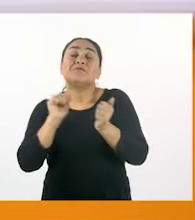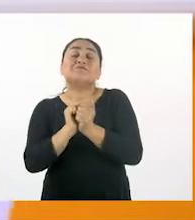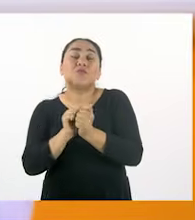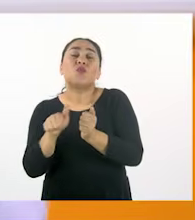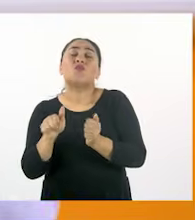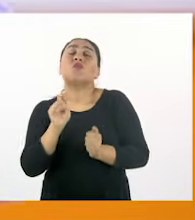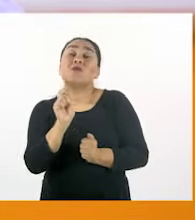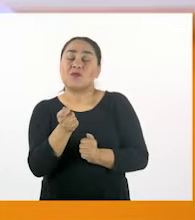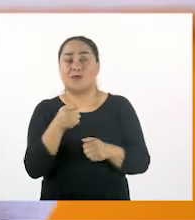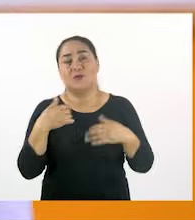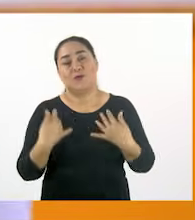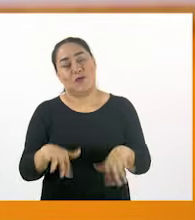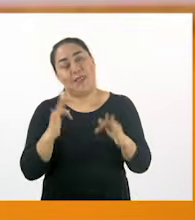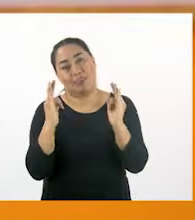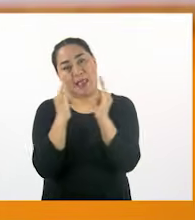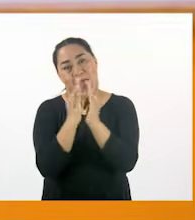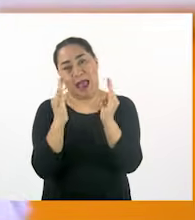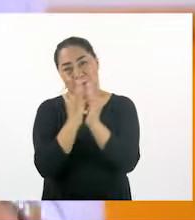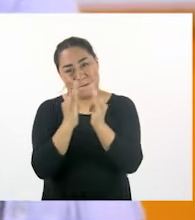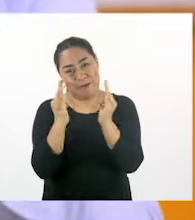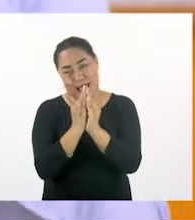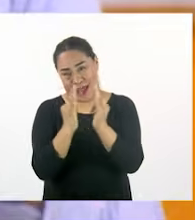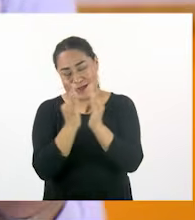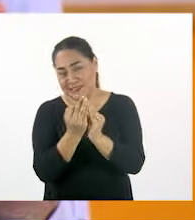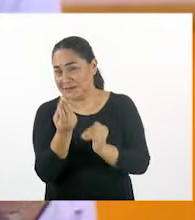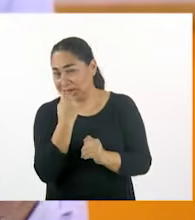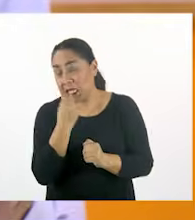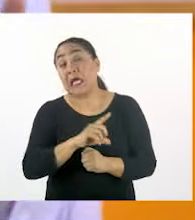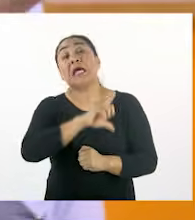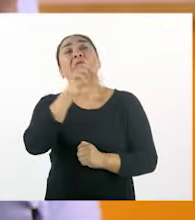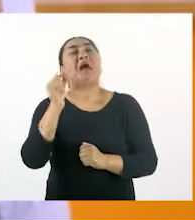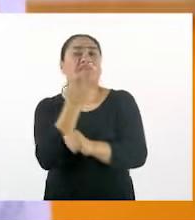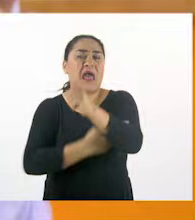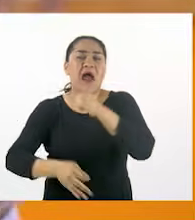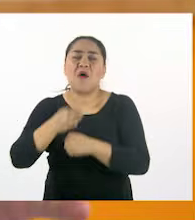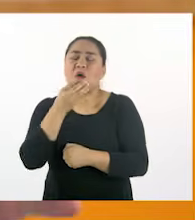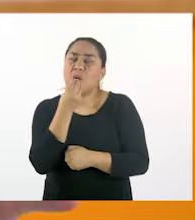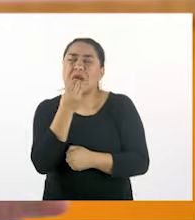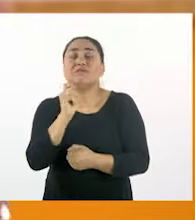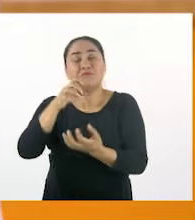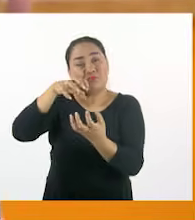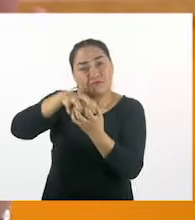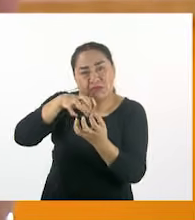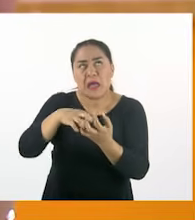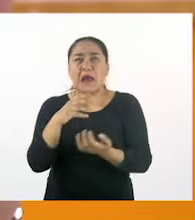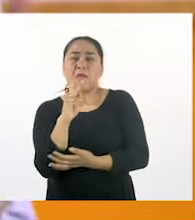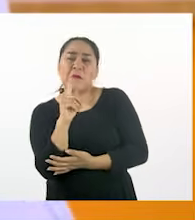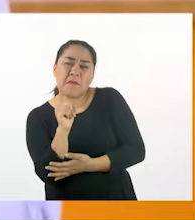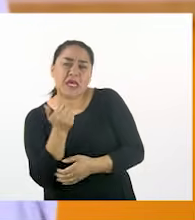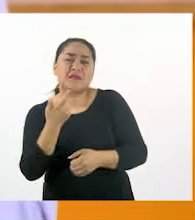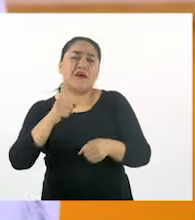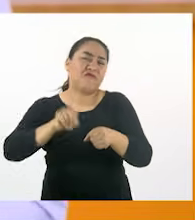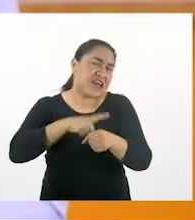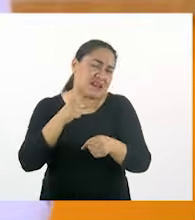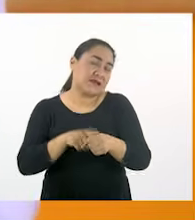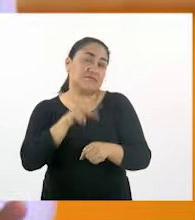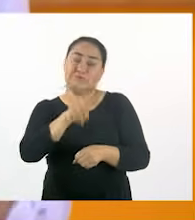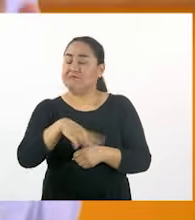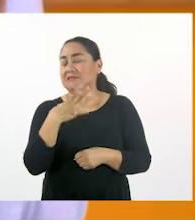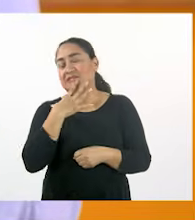respectiva tamal. Luego, a la hora de la comida, me fui por una hamburguesa, papas y refresco, lo que todos conocemos. Muy